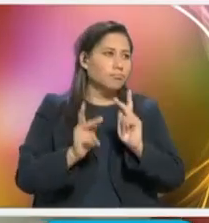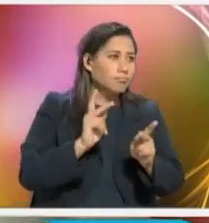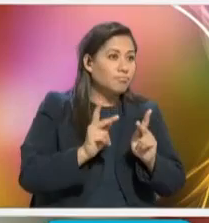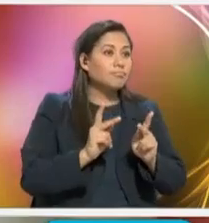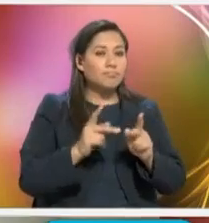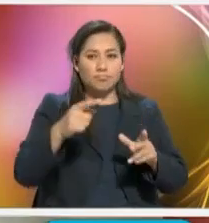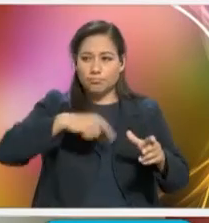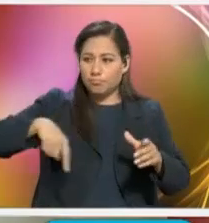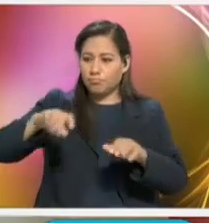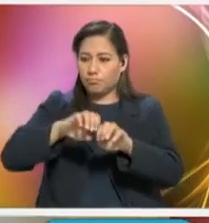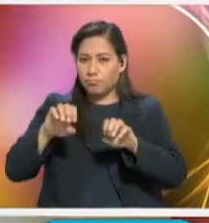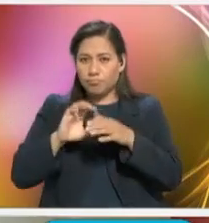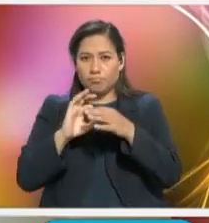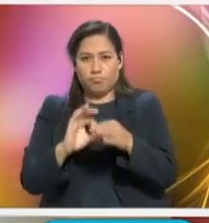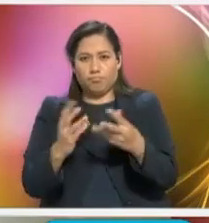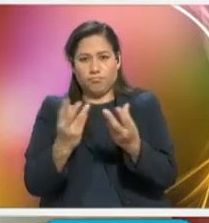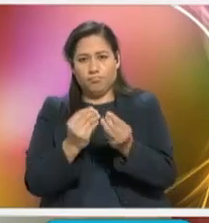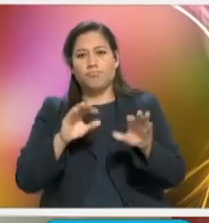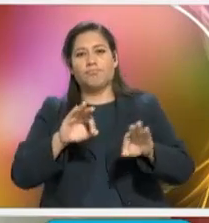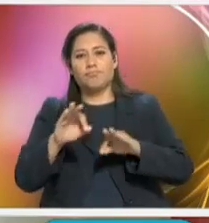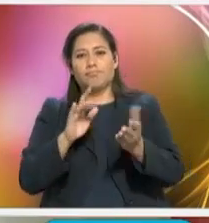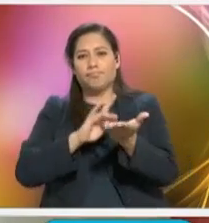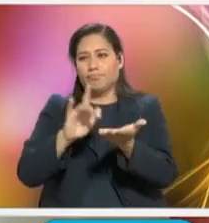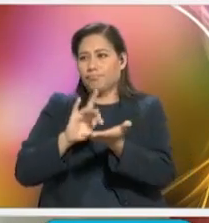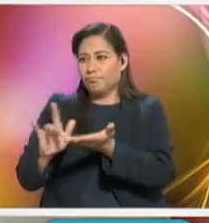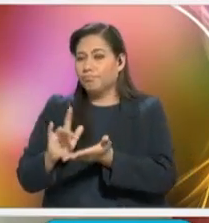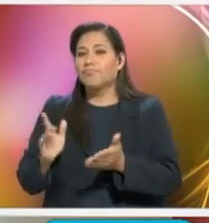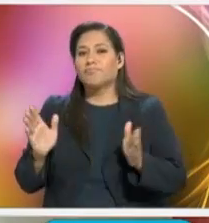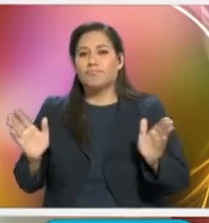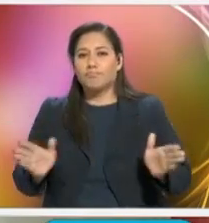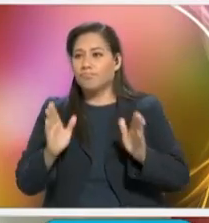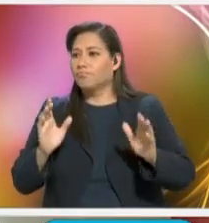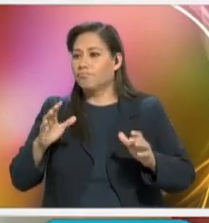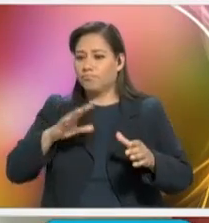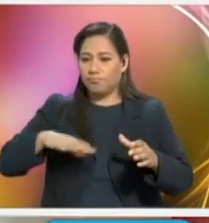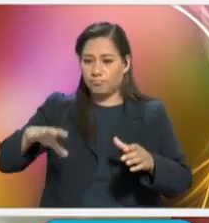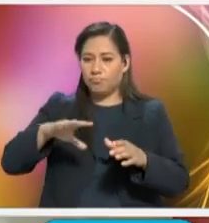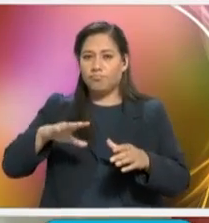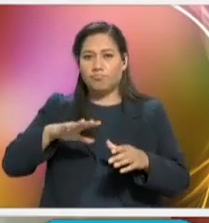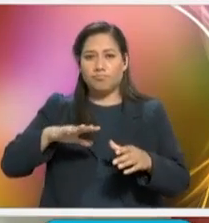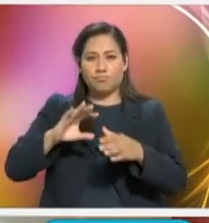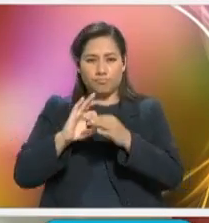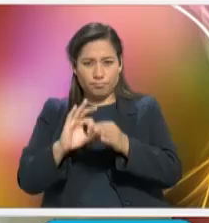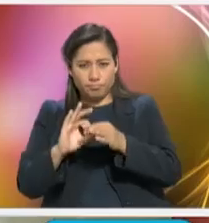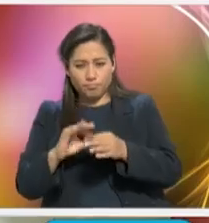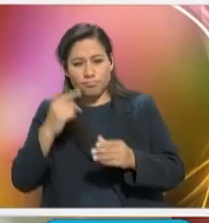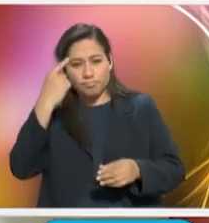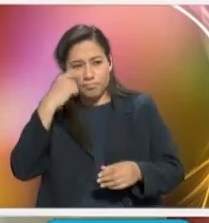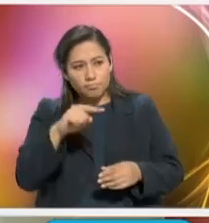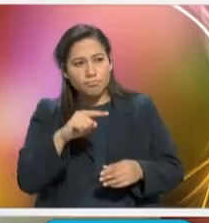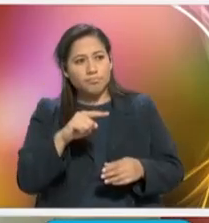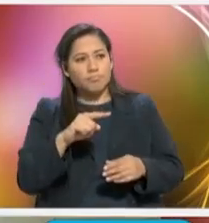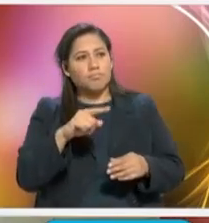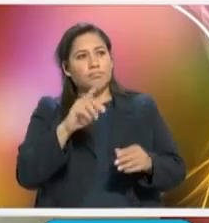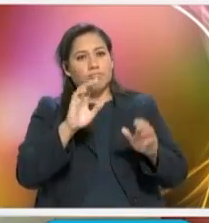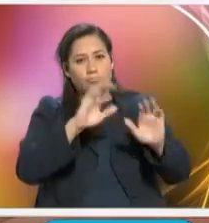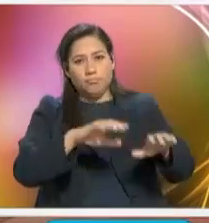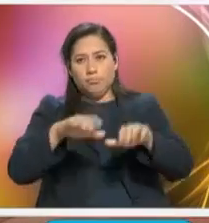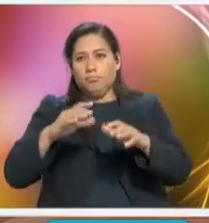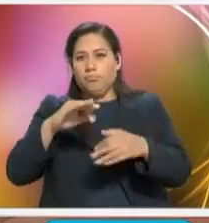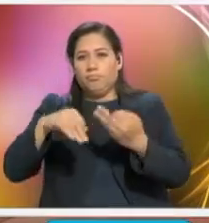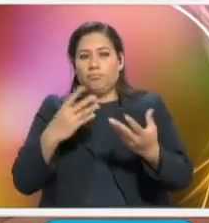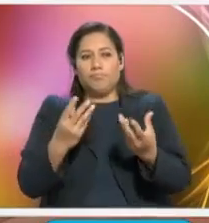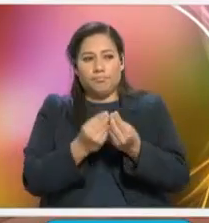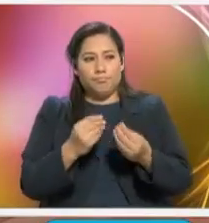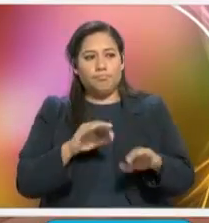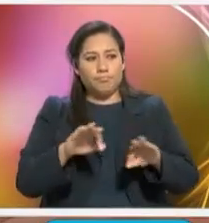procesos colectivos, ¿no? En donde finalmente el tema es fortalecer la comunidad y abrir espacios para el desarrollo colectivo, ¿no? Y lo interesante